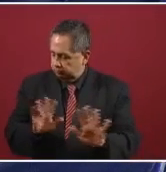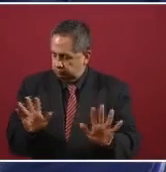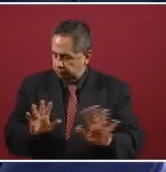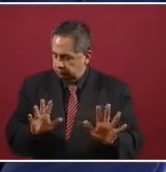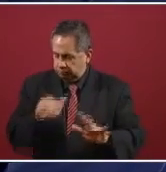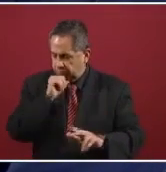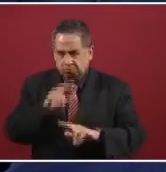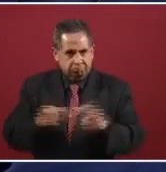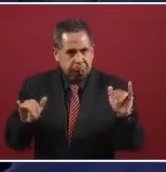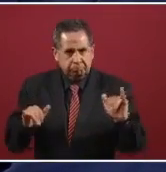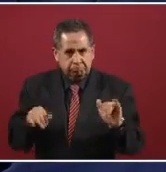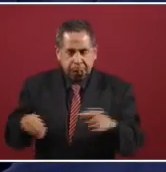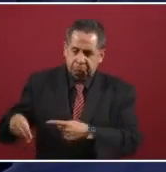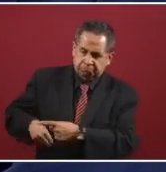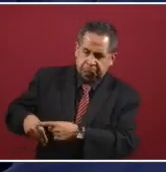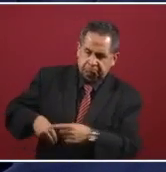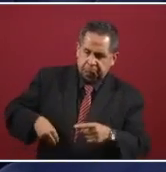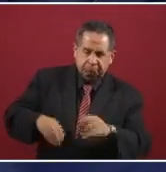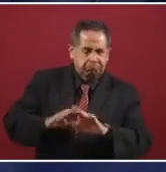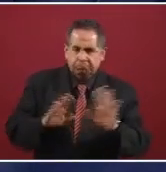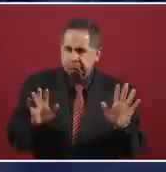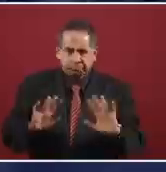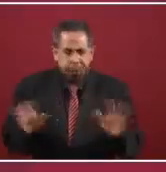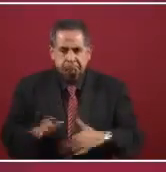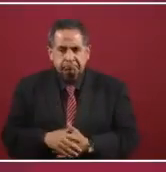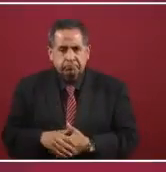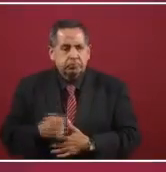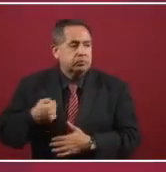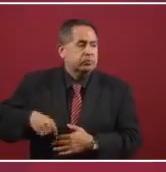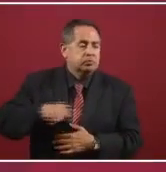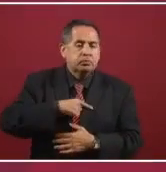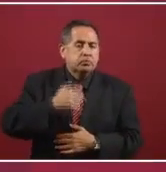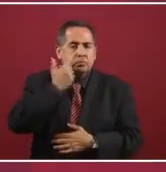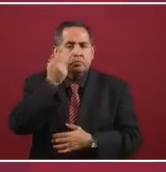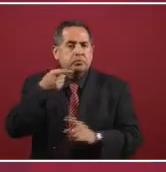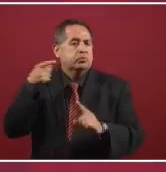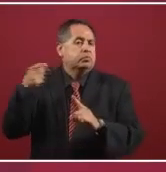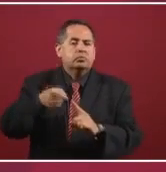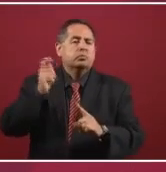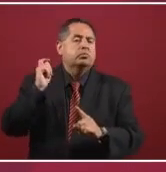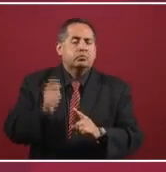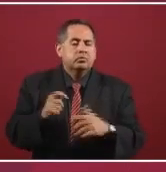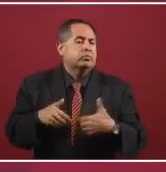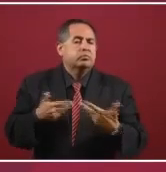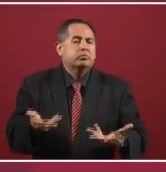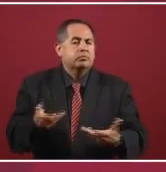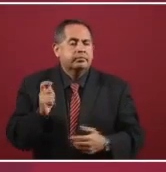a nadie. Lo que queremos es